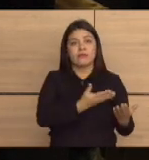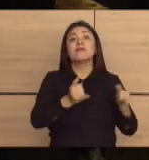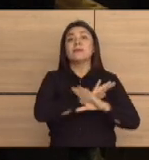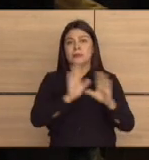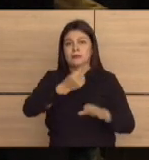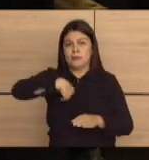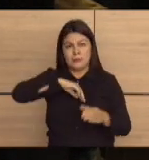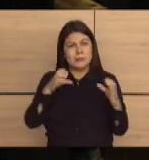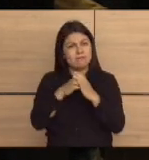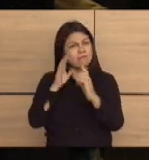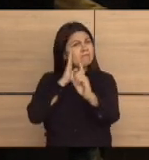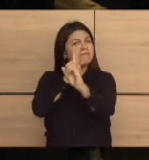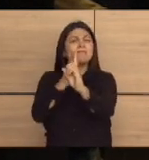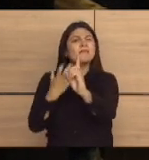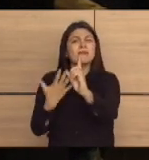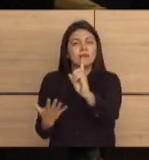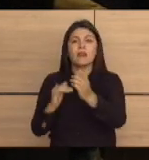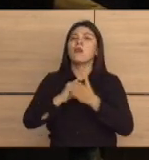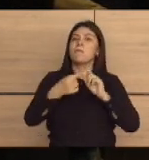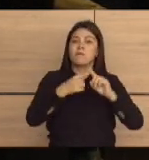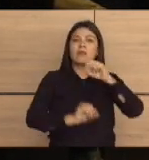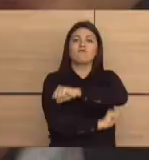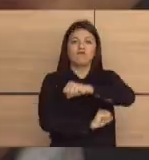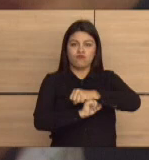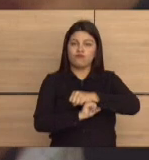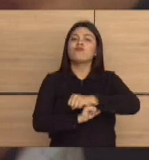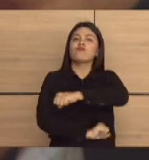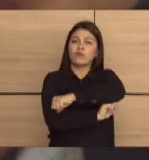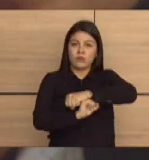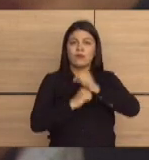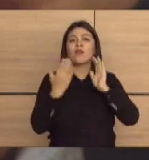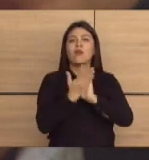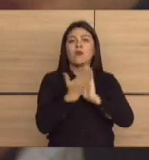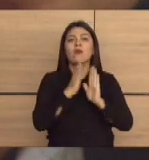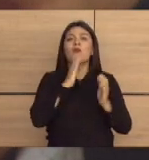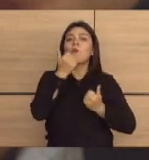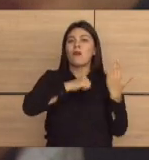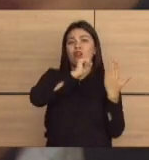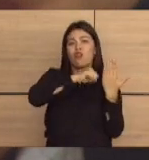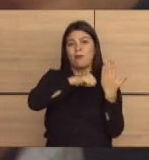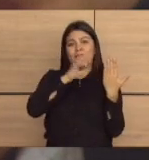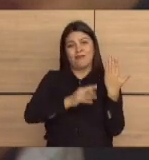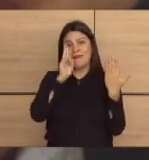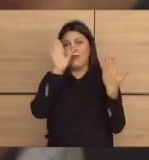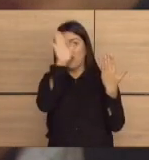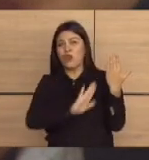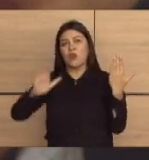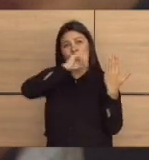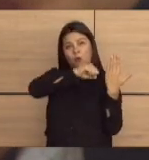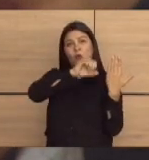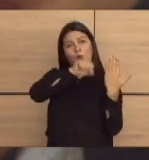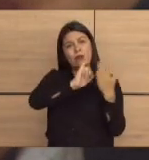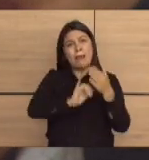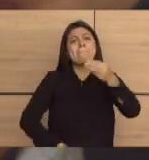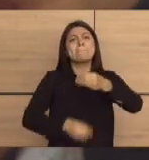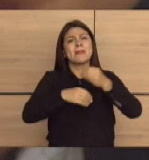Por un lado, fortalecer la educación de los normalistas en el país y permitir la profesionalización de